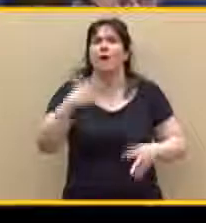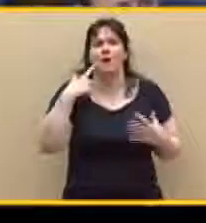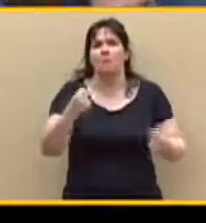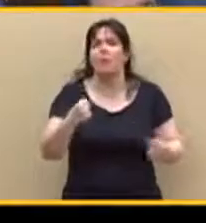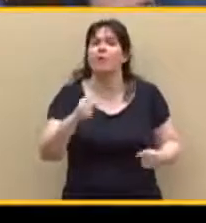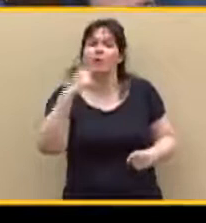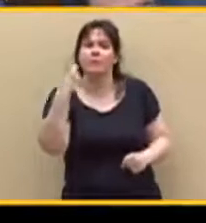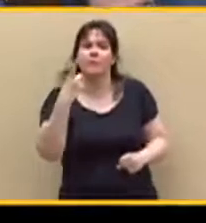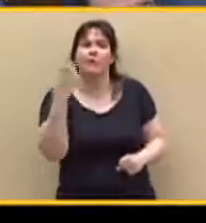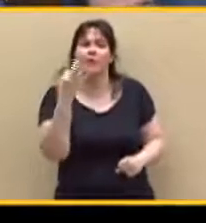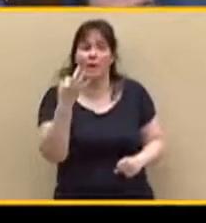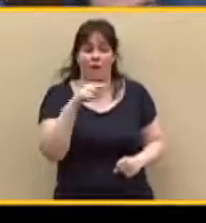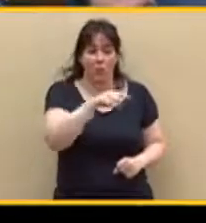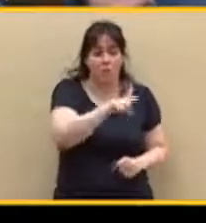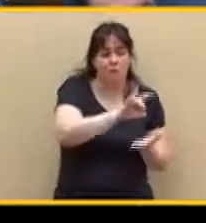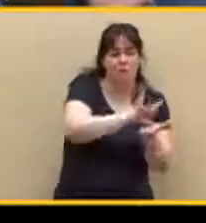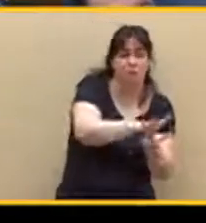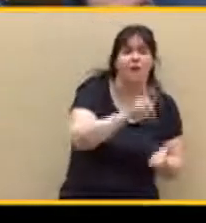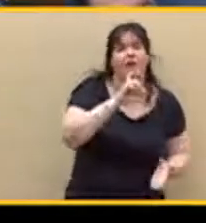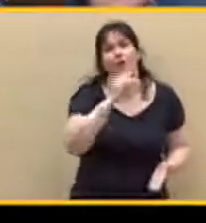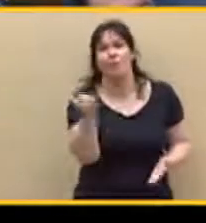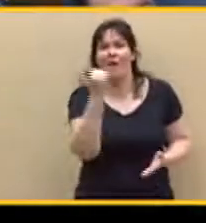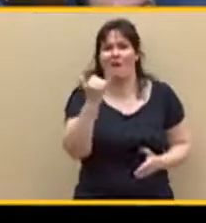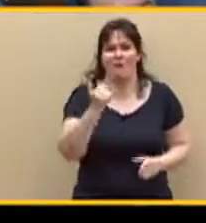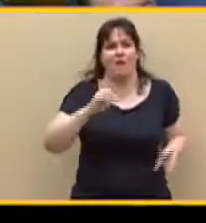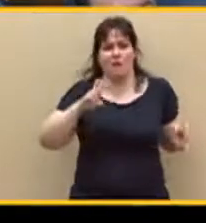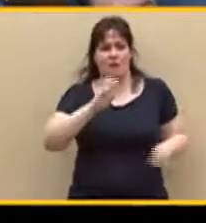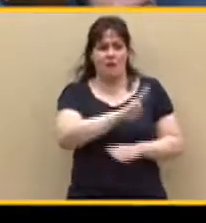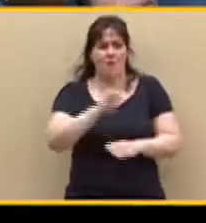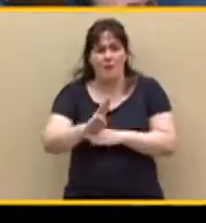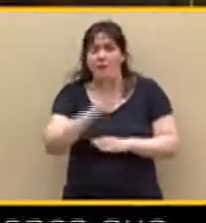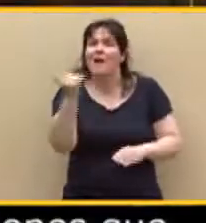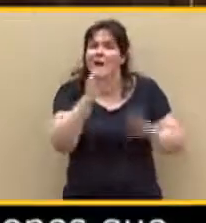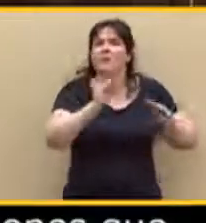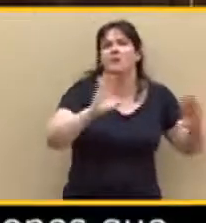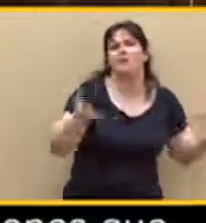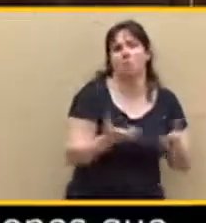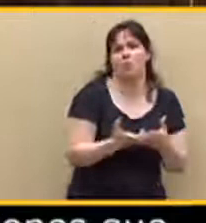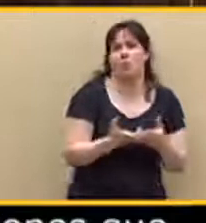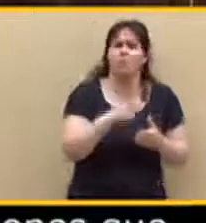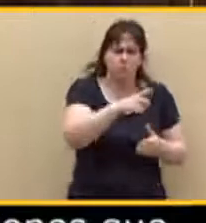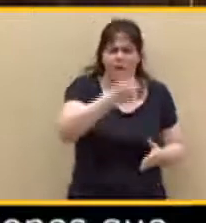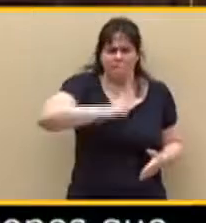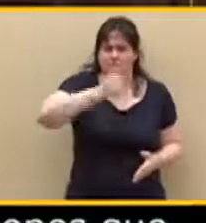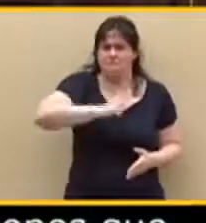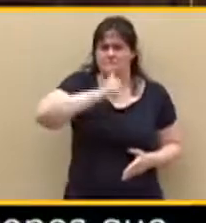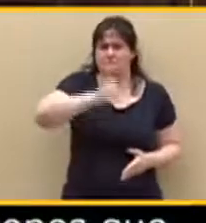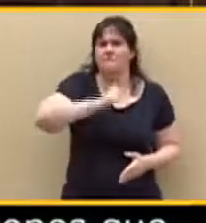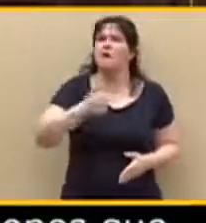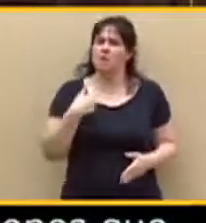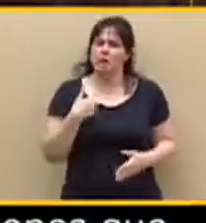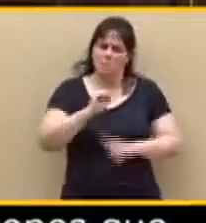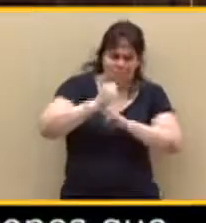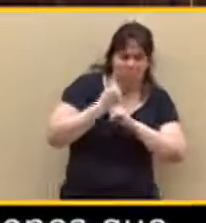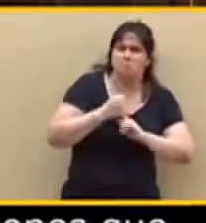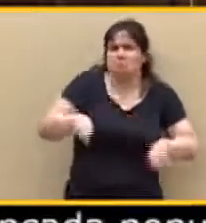prescindir de usted como jefe de la bancada popular y también como jefe de su partido. Pero usted aguantó el tirón, aguantó las presiones, sabiendo